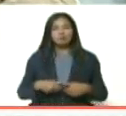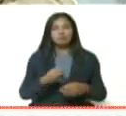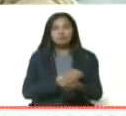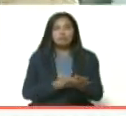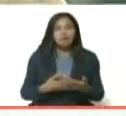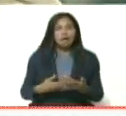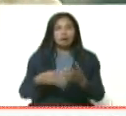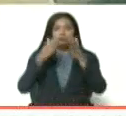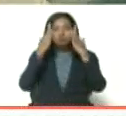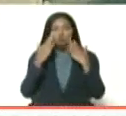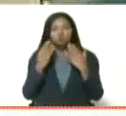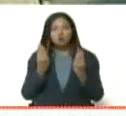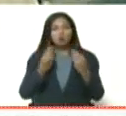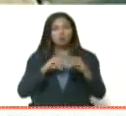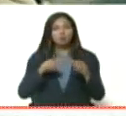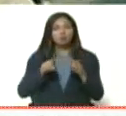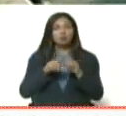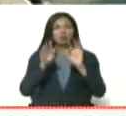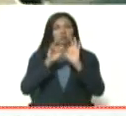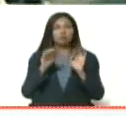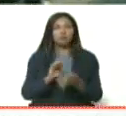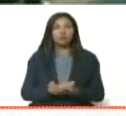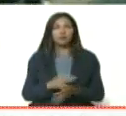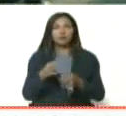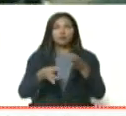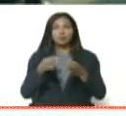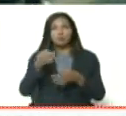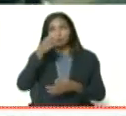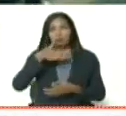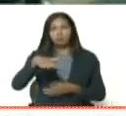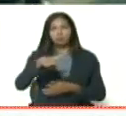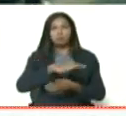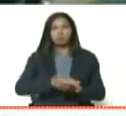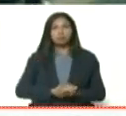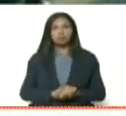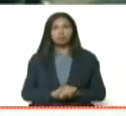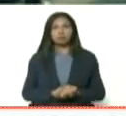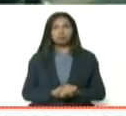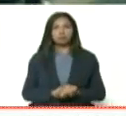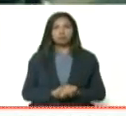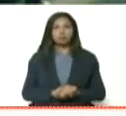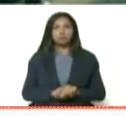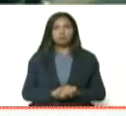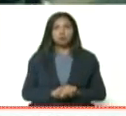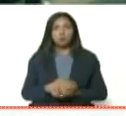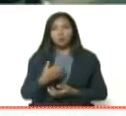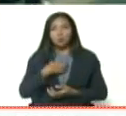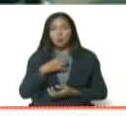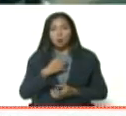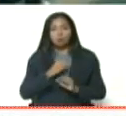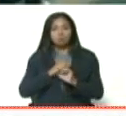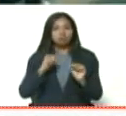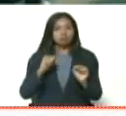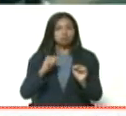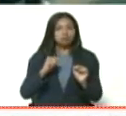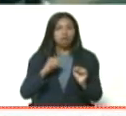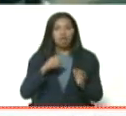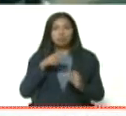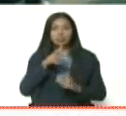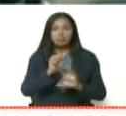para que haya precios acordados y justos para el pueblo. No puede ser que los precios se